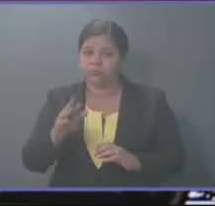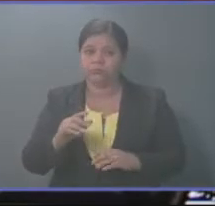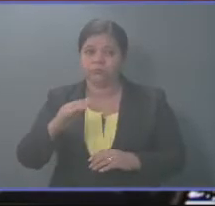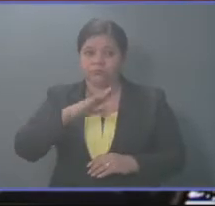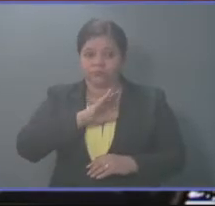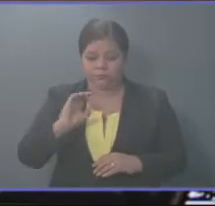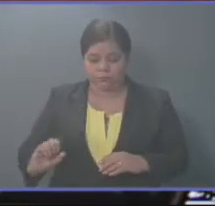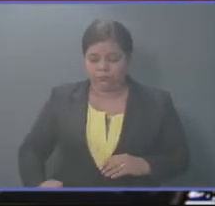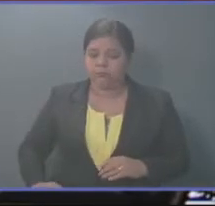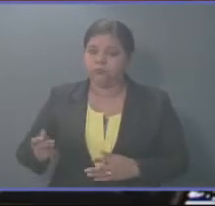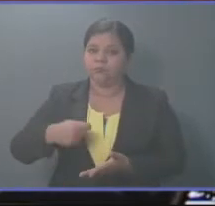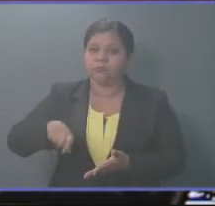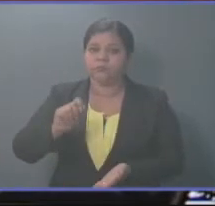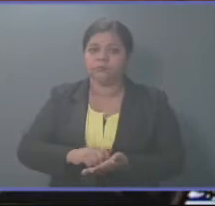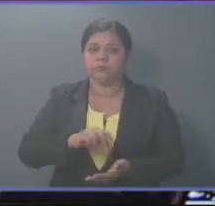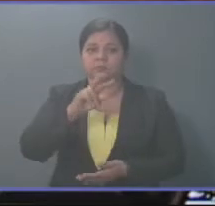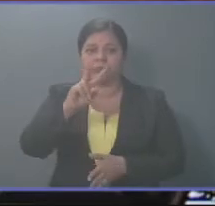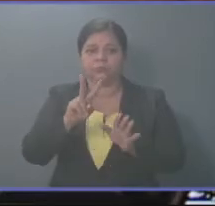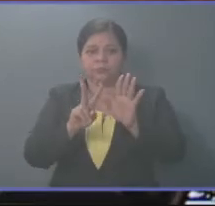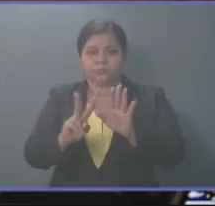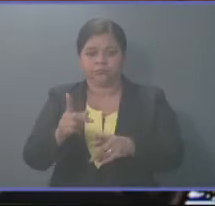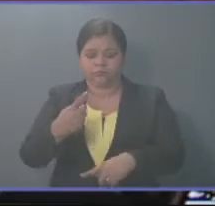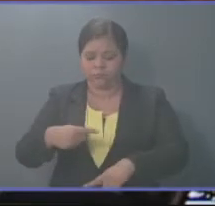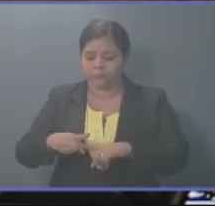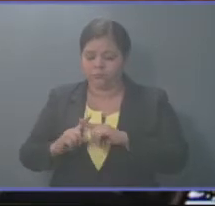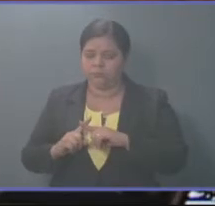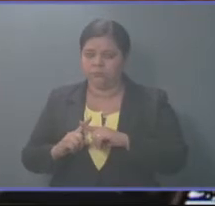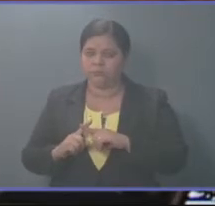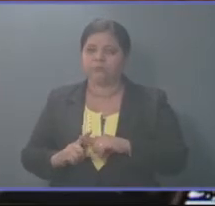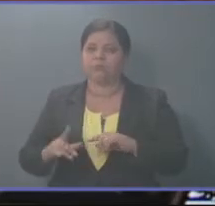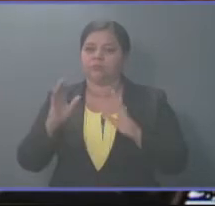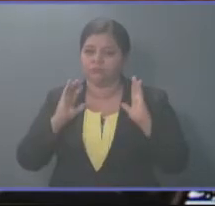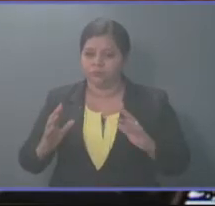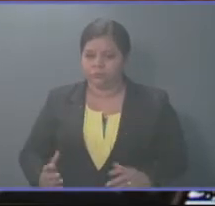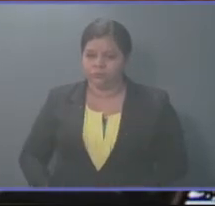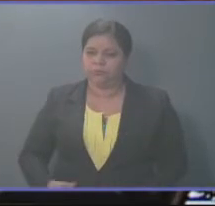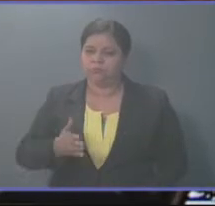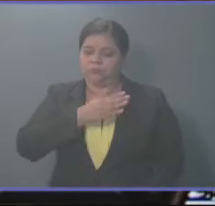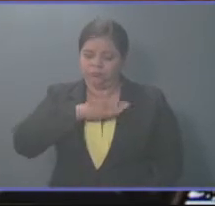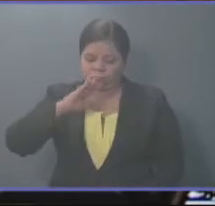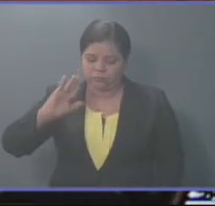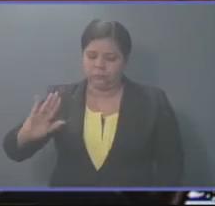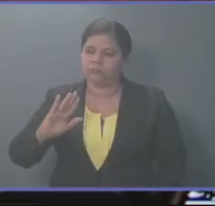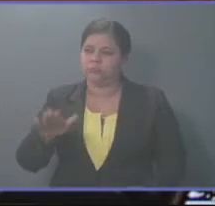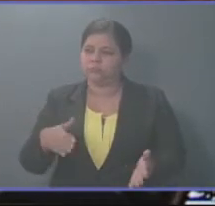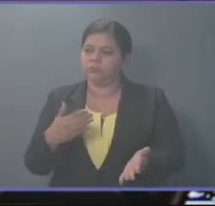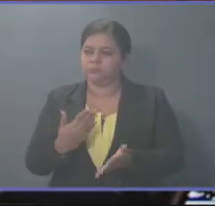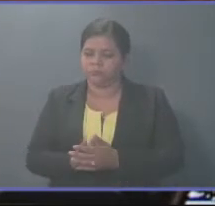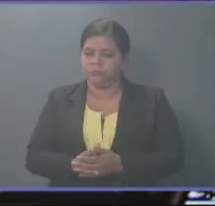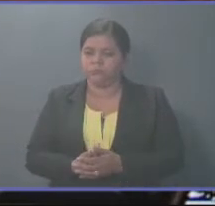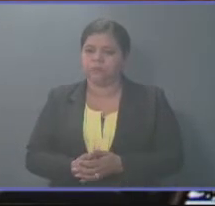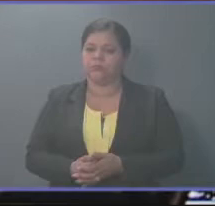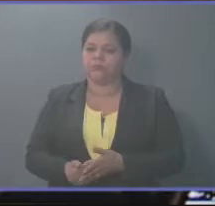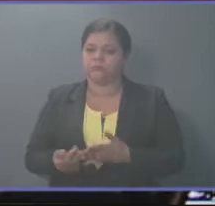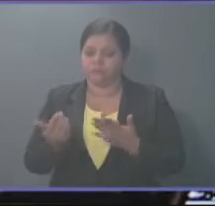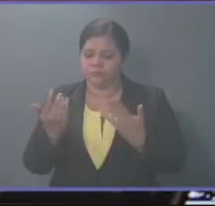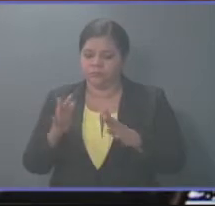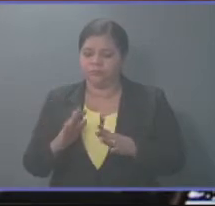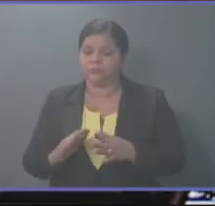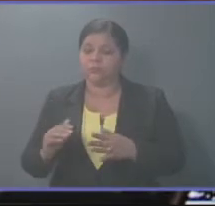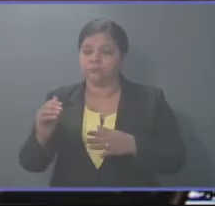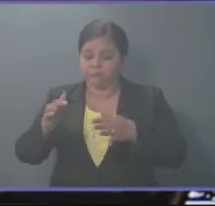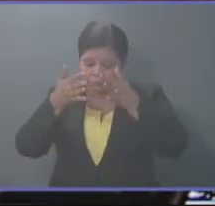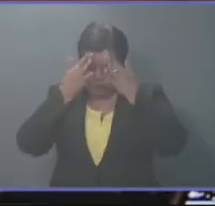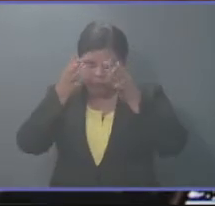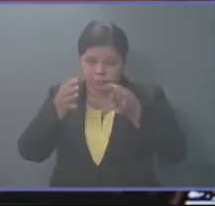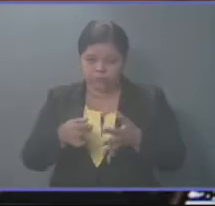República de El Salvador el 27 de abril de 1990, el Estado está comprometido a adoptar todas las medidas legislativas,